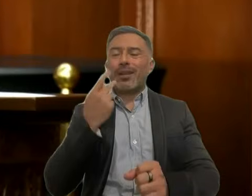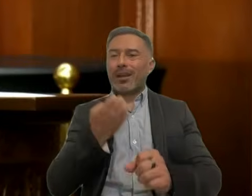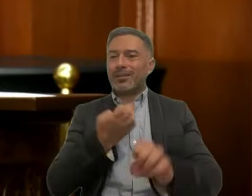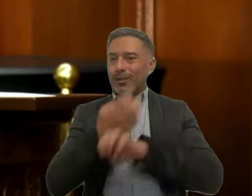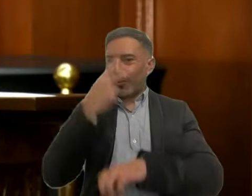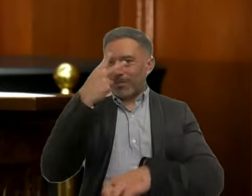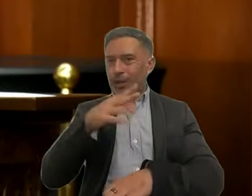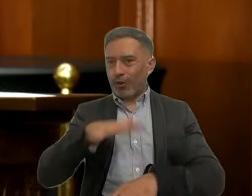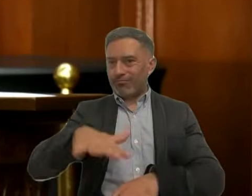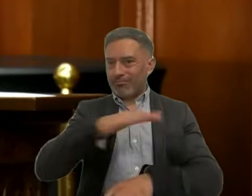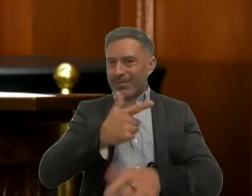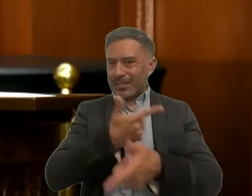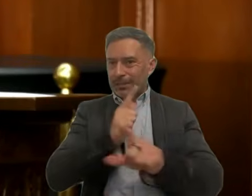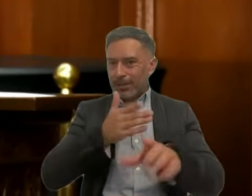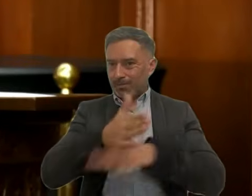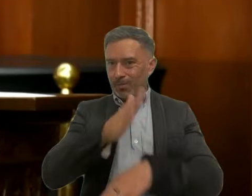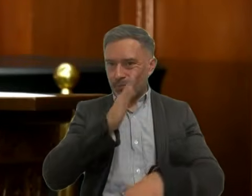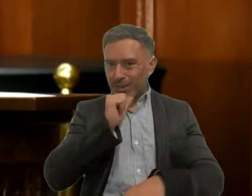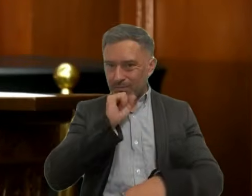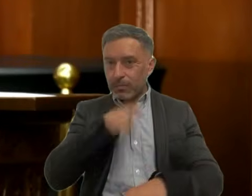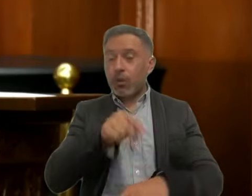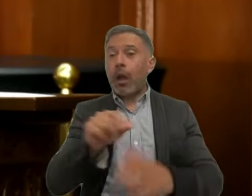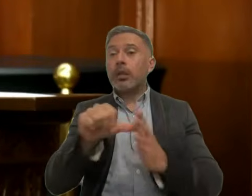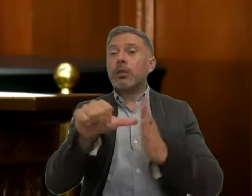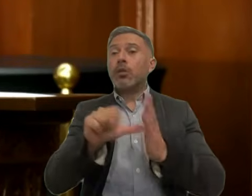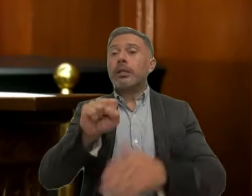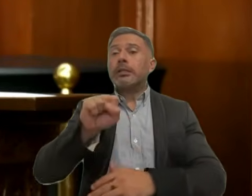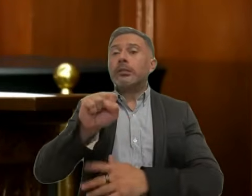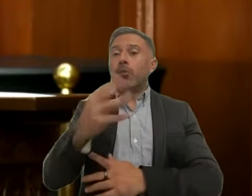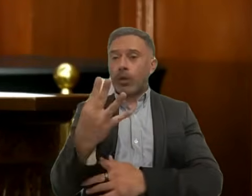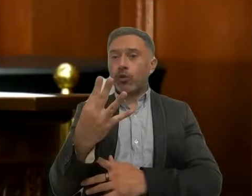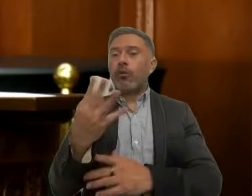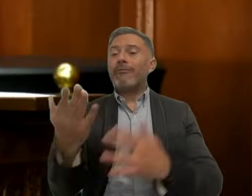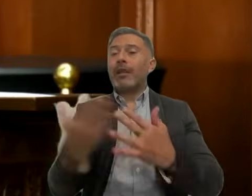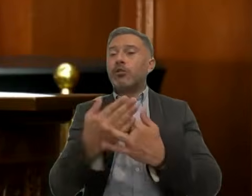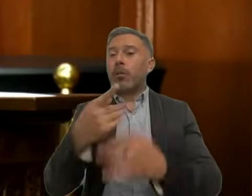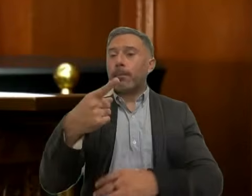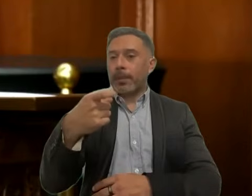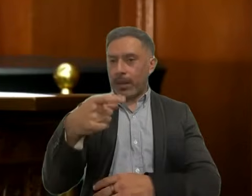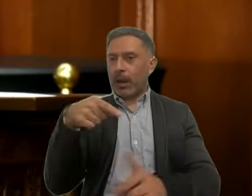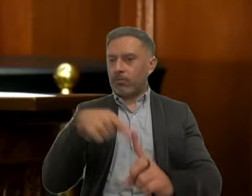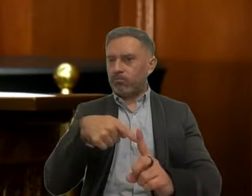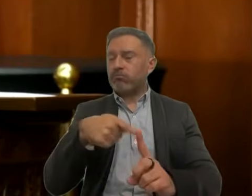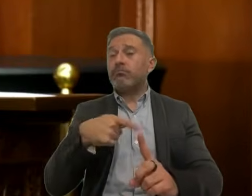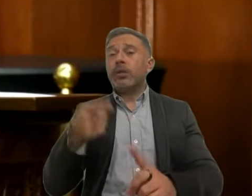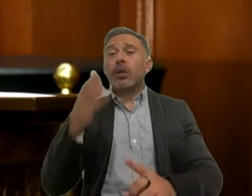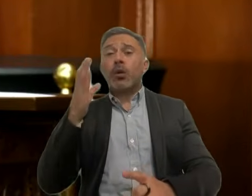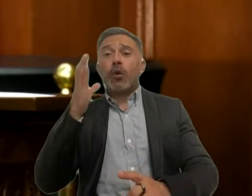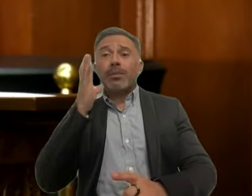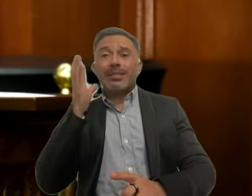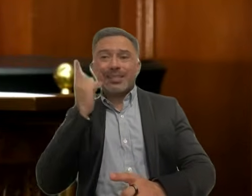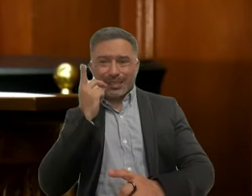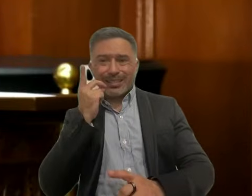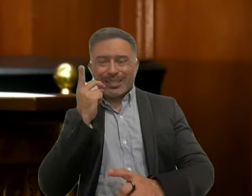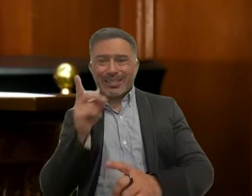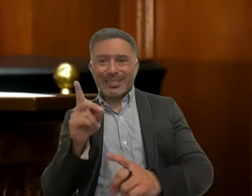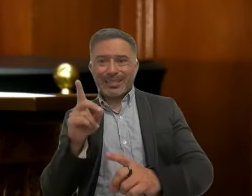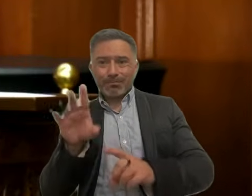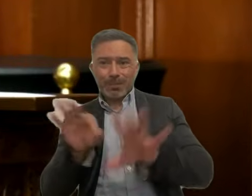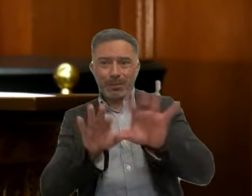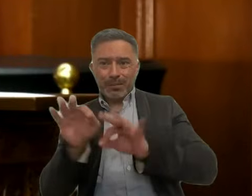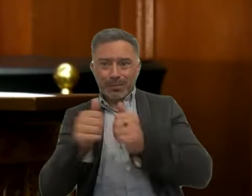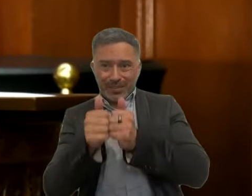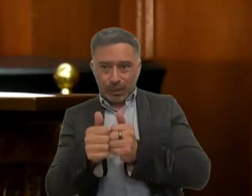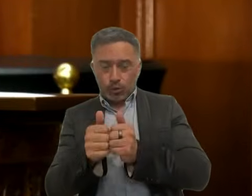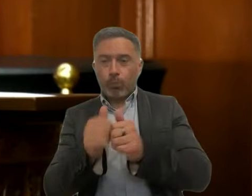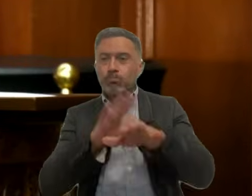de México, en su artículo 64, fracción primera, faculta a la Diputación Permanente para convocar a la